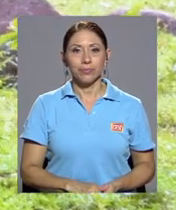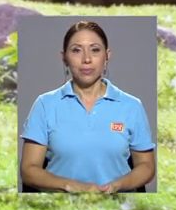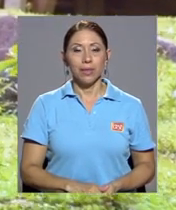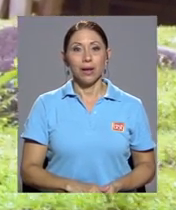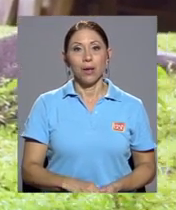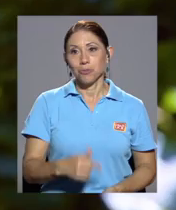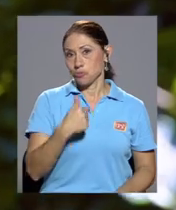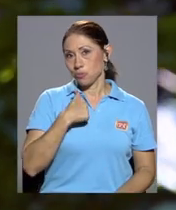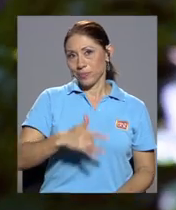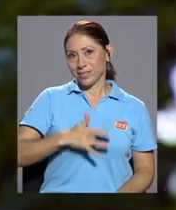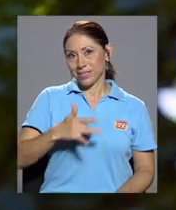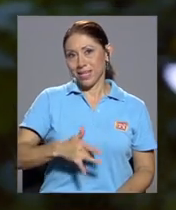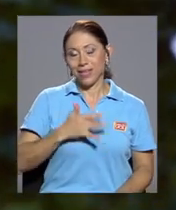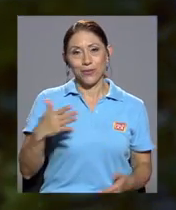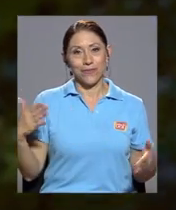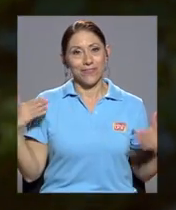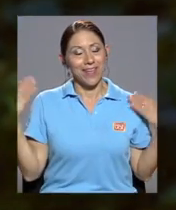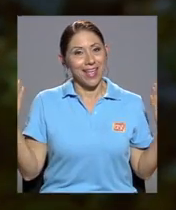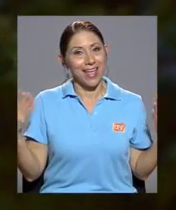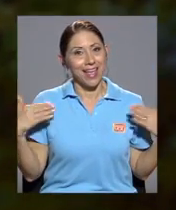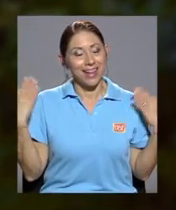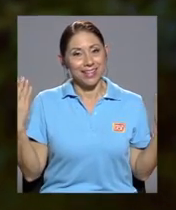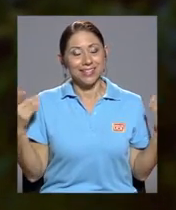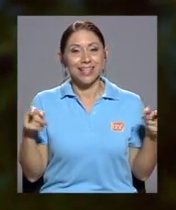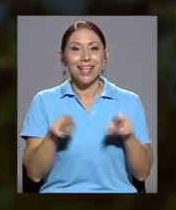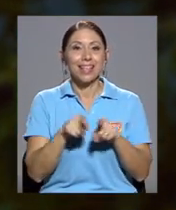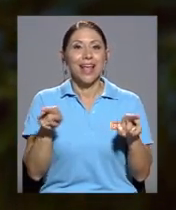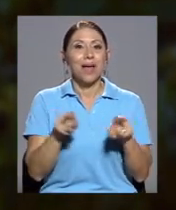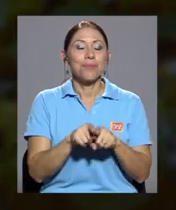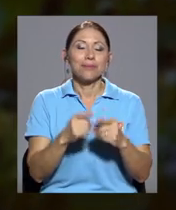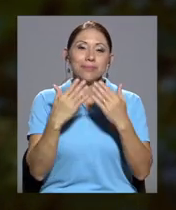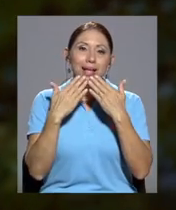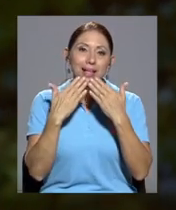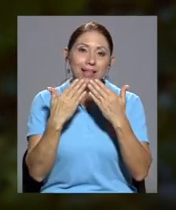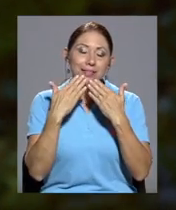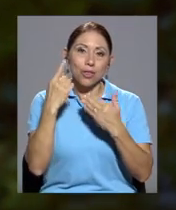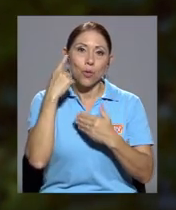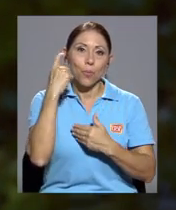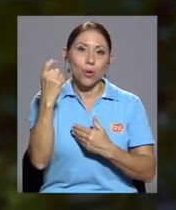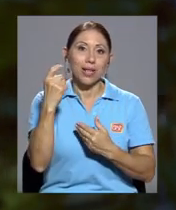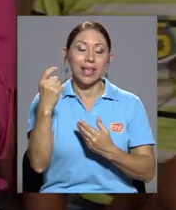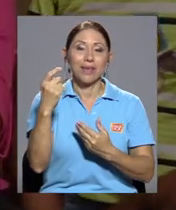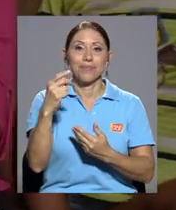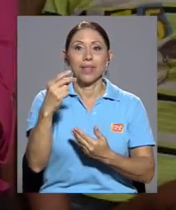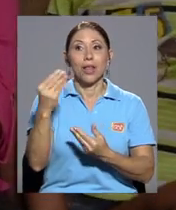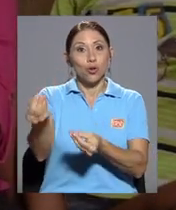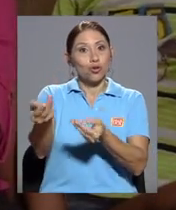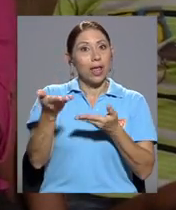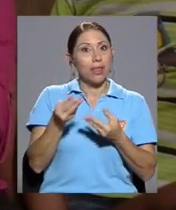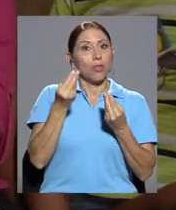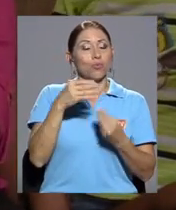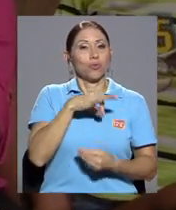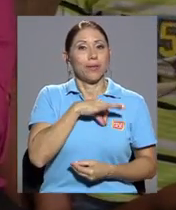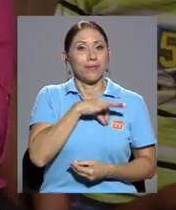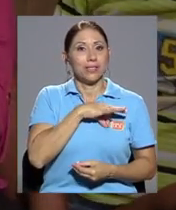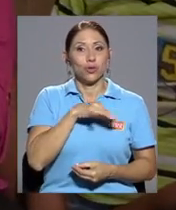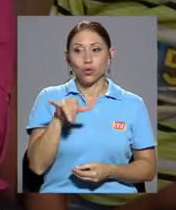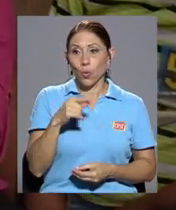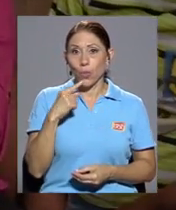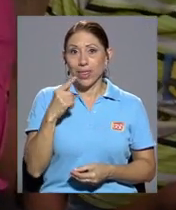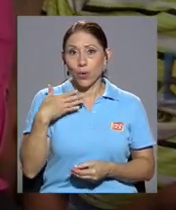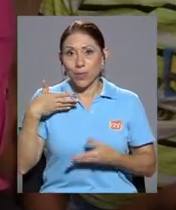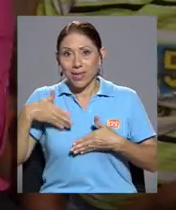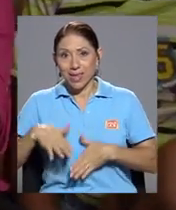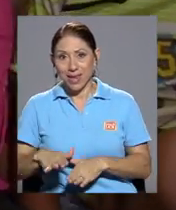pero mis partes y estoy feliz y a la vez agradecido porque los beneficios que nada está bastante por como decía millas de ratos